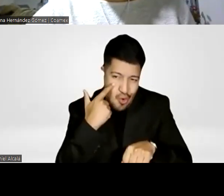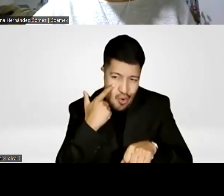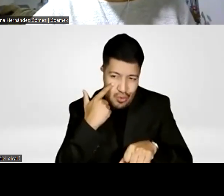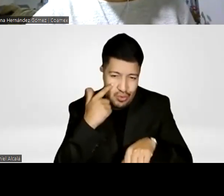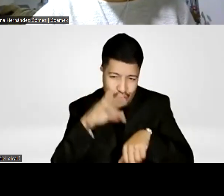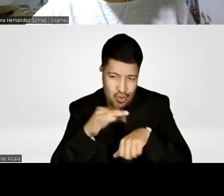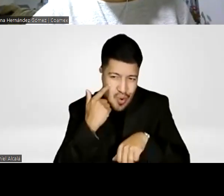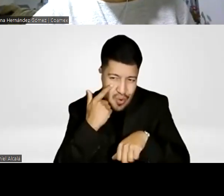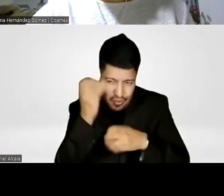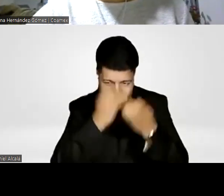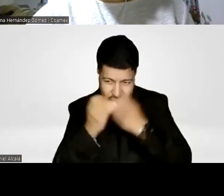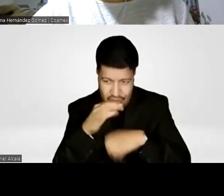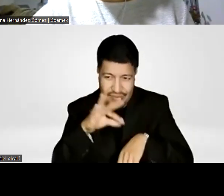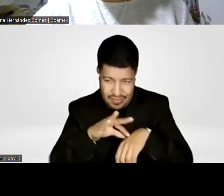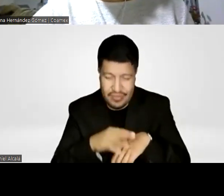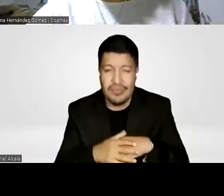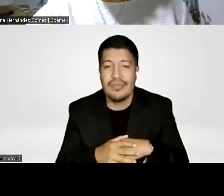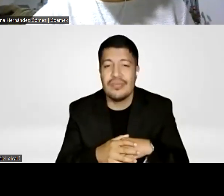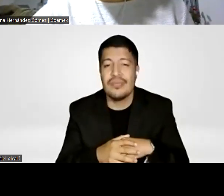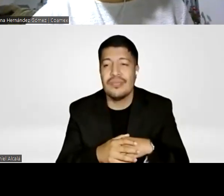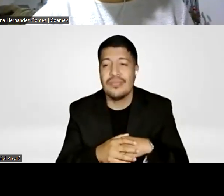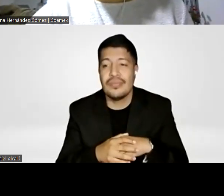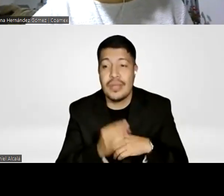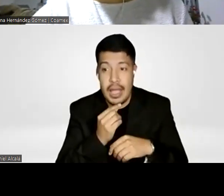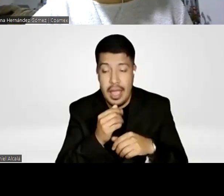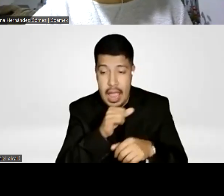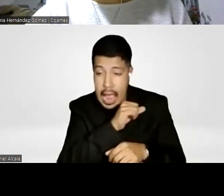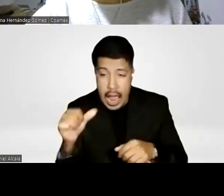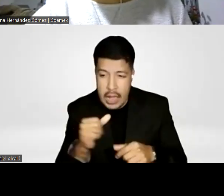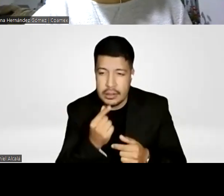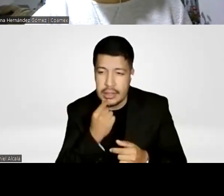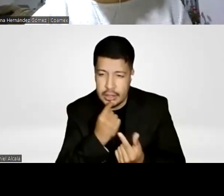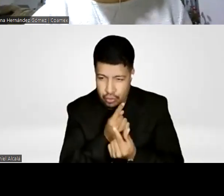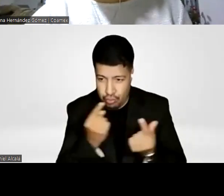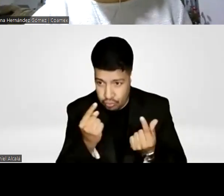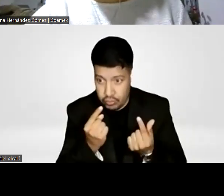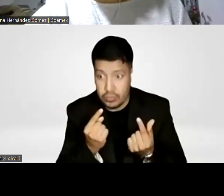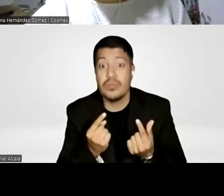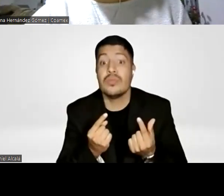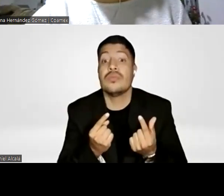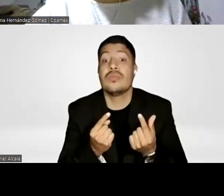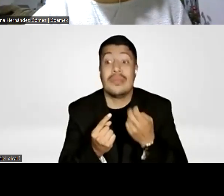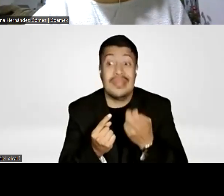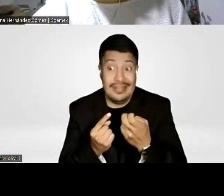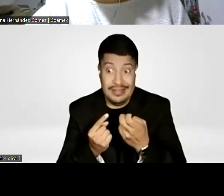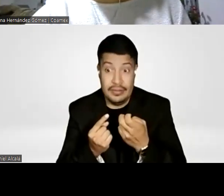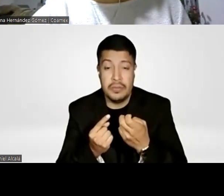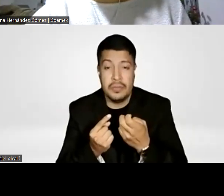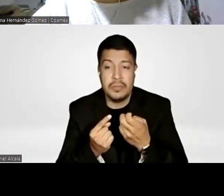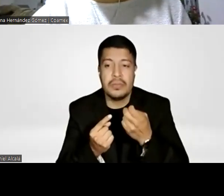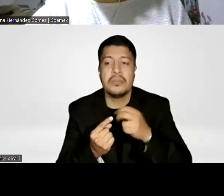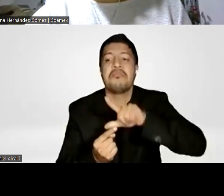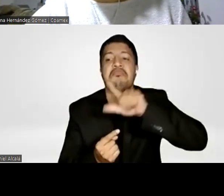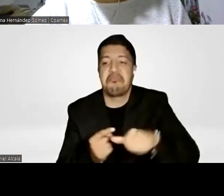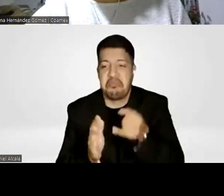oftalmología pediátrica, y pues ya con base a eso ya pues se abordaría pues todo lo demás. Pero lo primordial sería